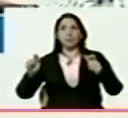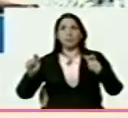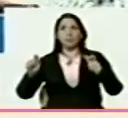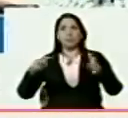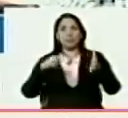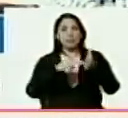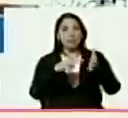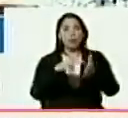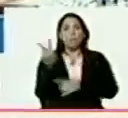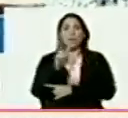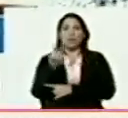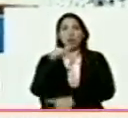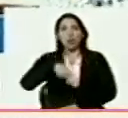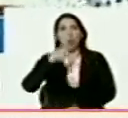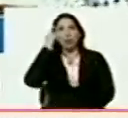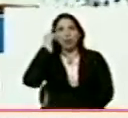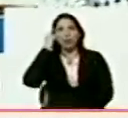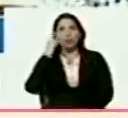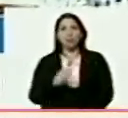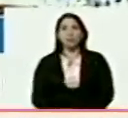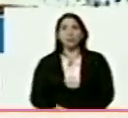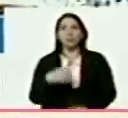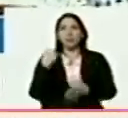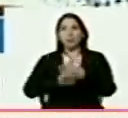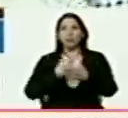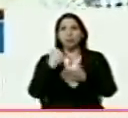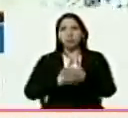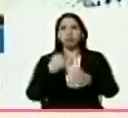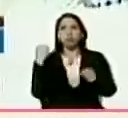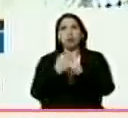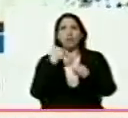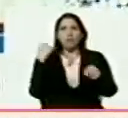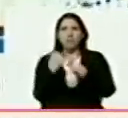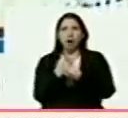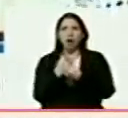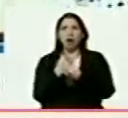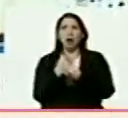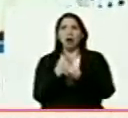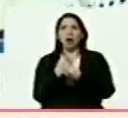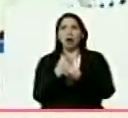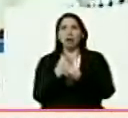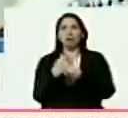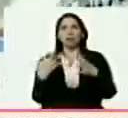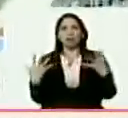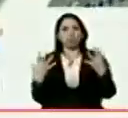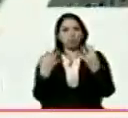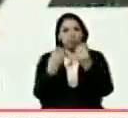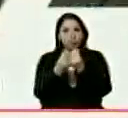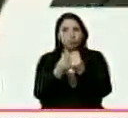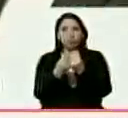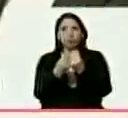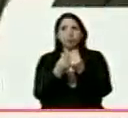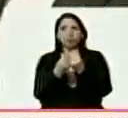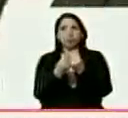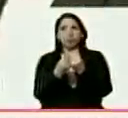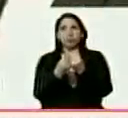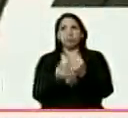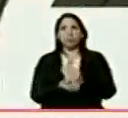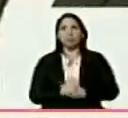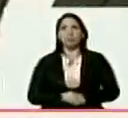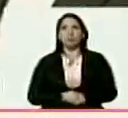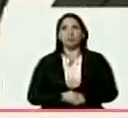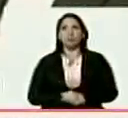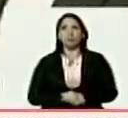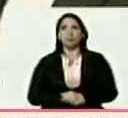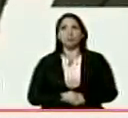siro-venezolanos hoy día, que luchan y trabajan juntamente con la población